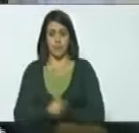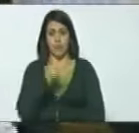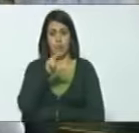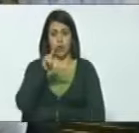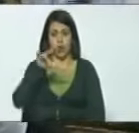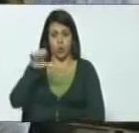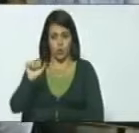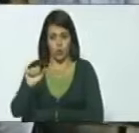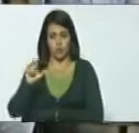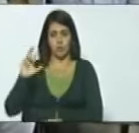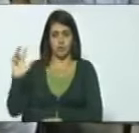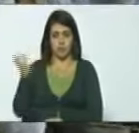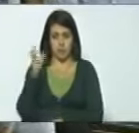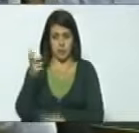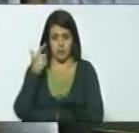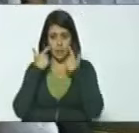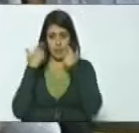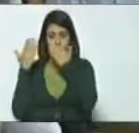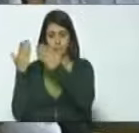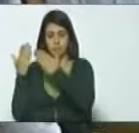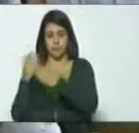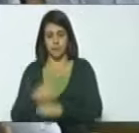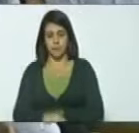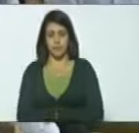Luis Madero, pitcher.